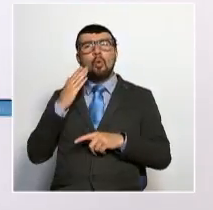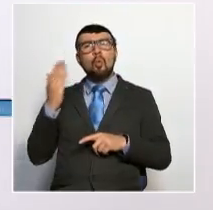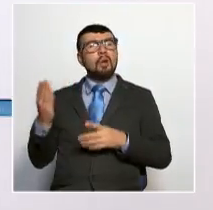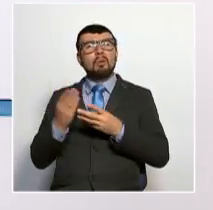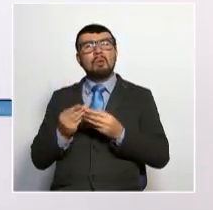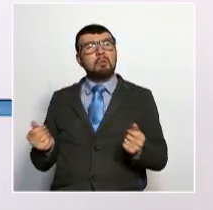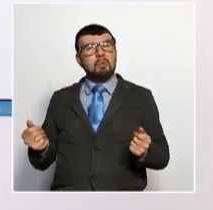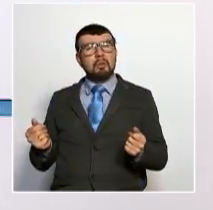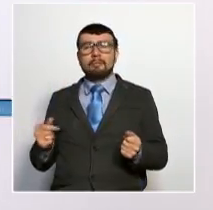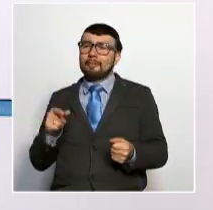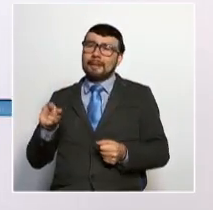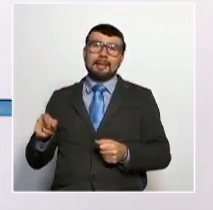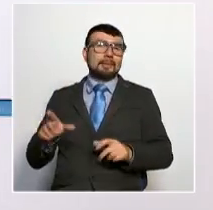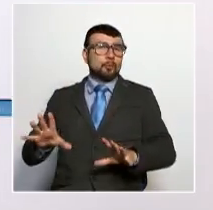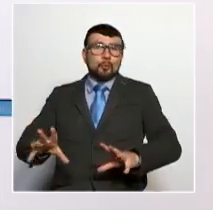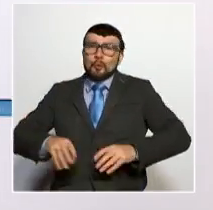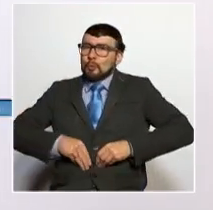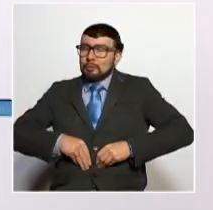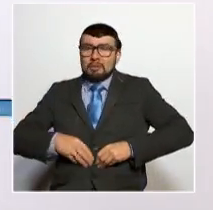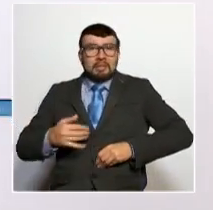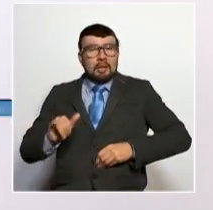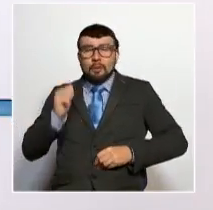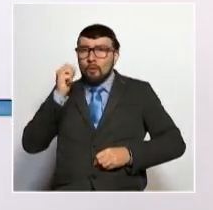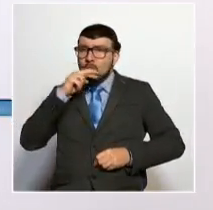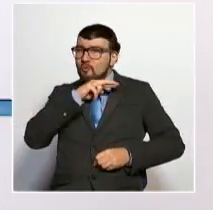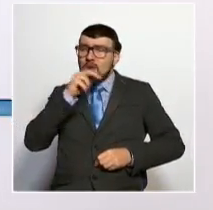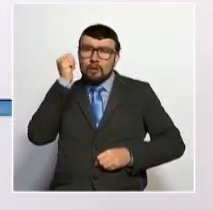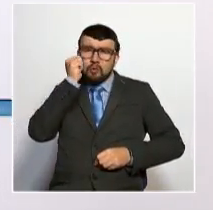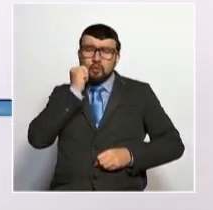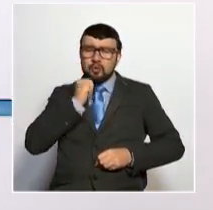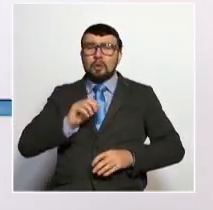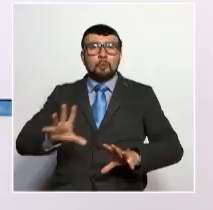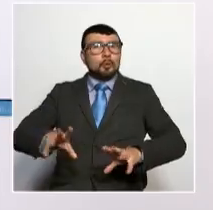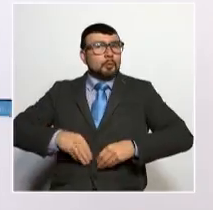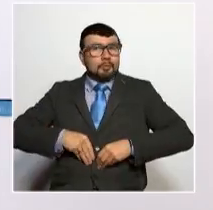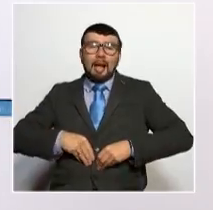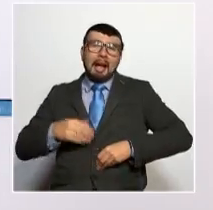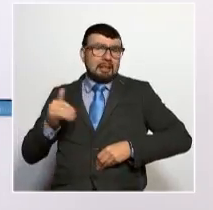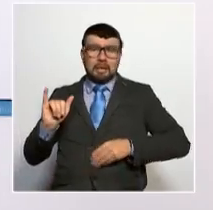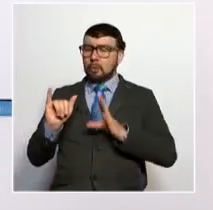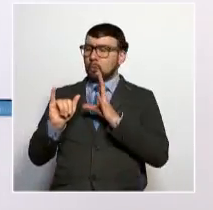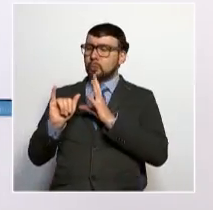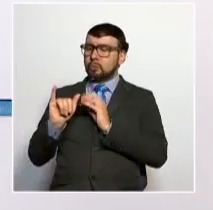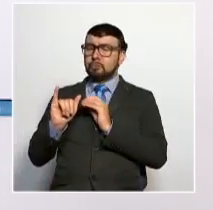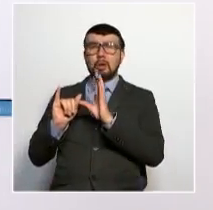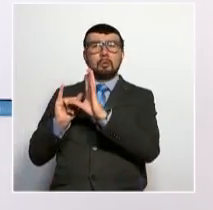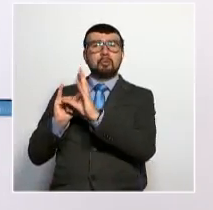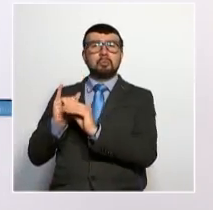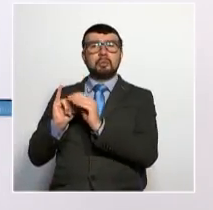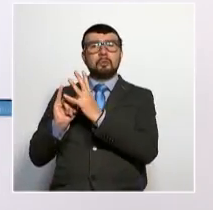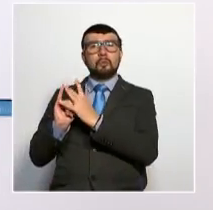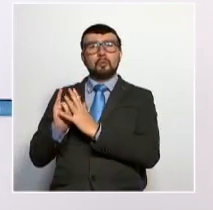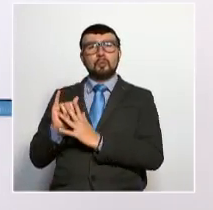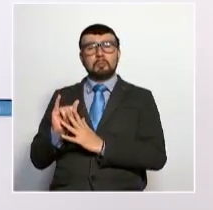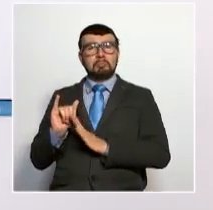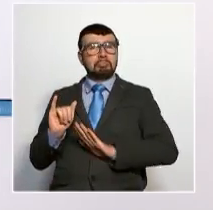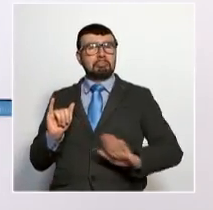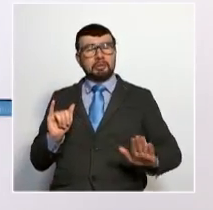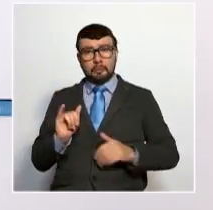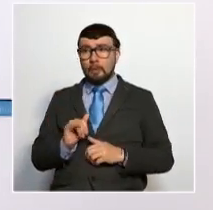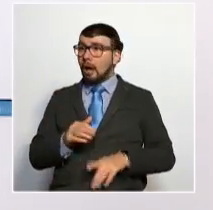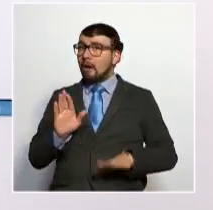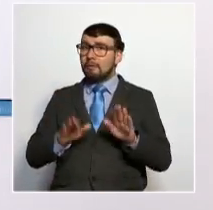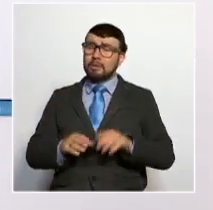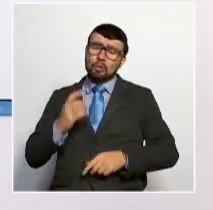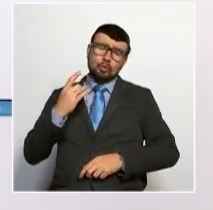mujer ya no tiene más menstruaciones, pues la mujer le disminuye la actividad. Algunas otras, el dolor pélvico que le ha generado toda la vida es tan